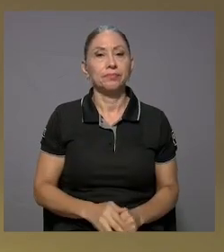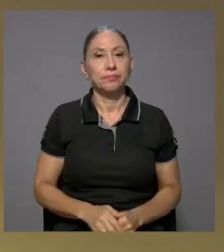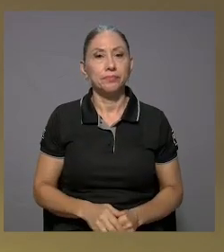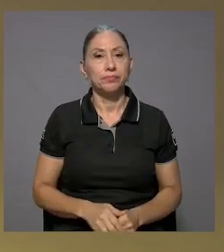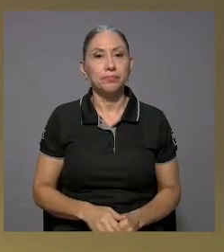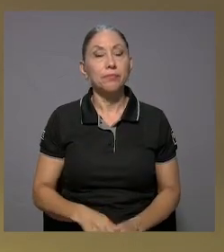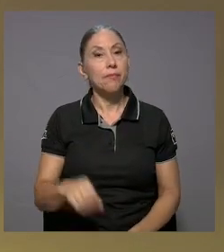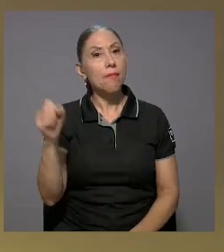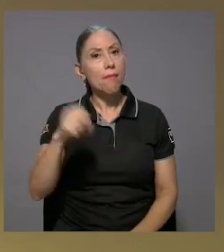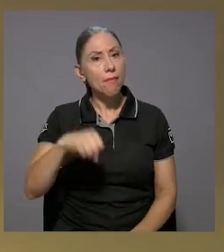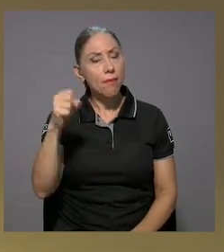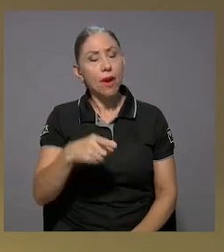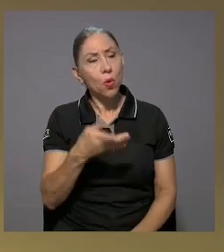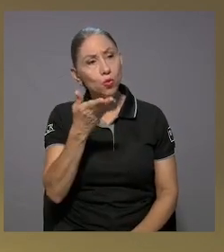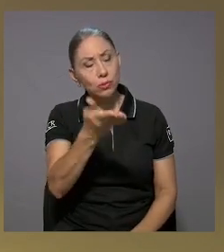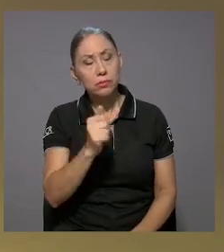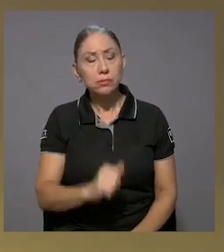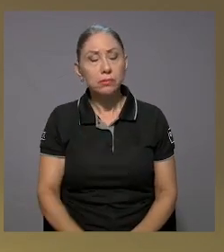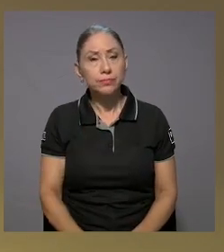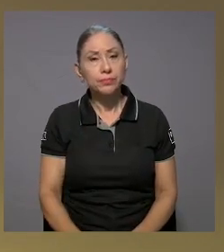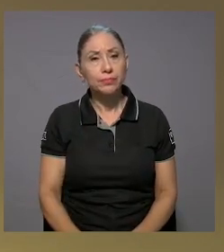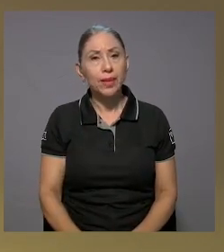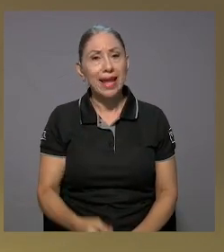Sí, y usted